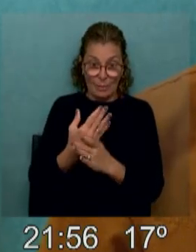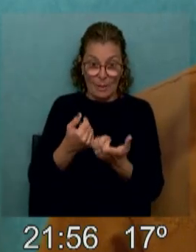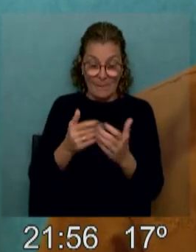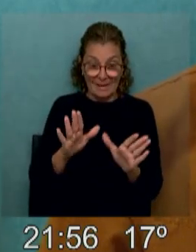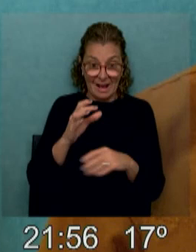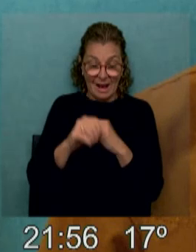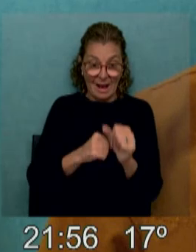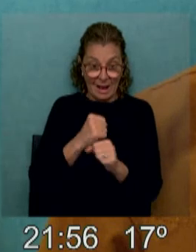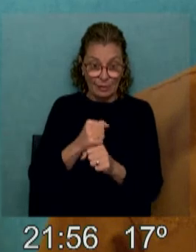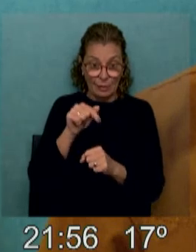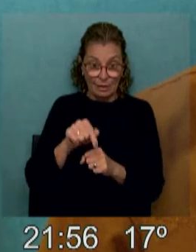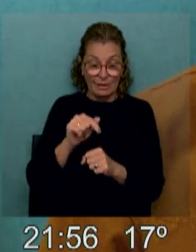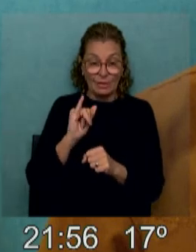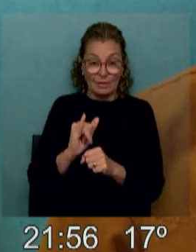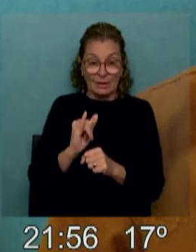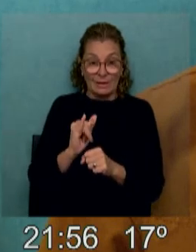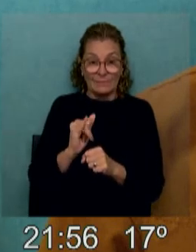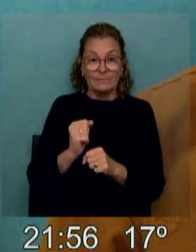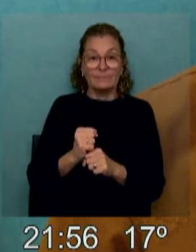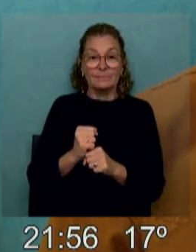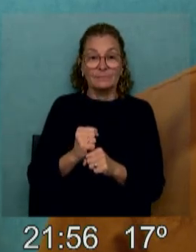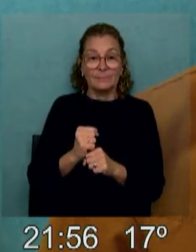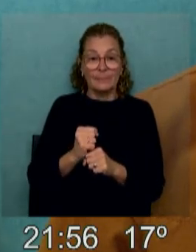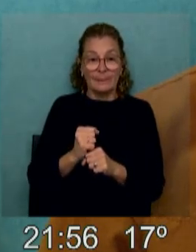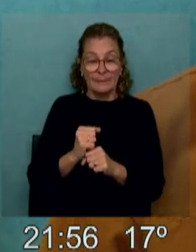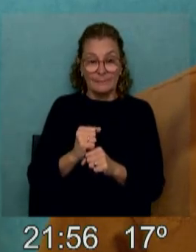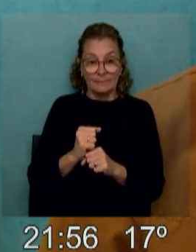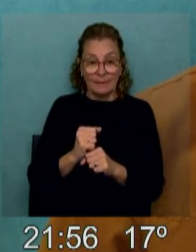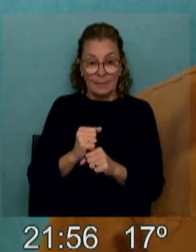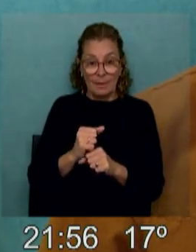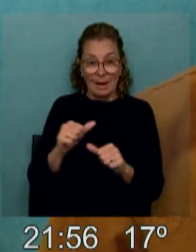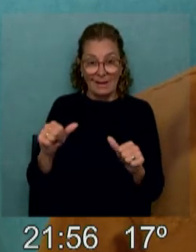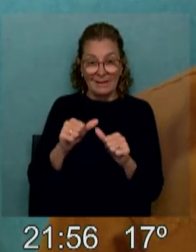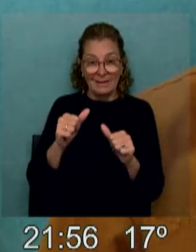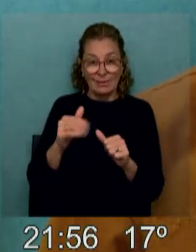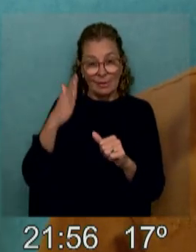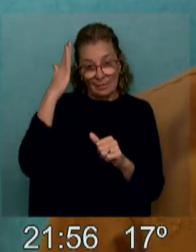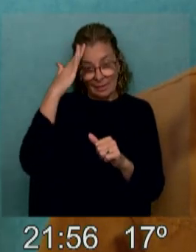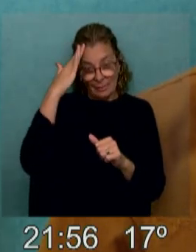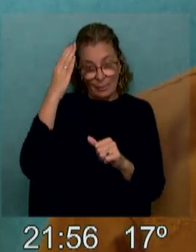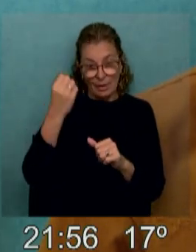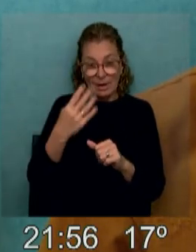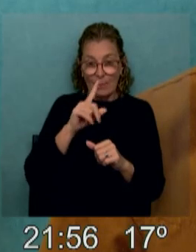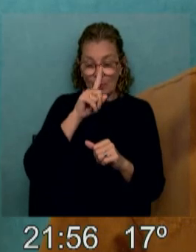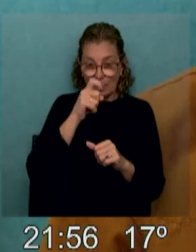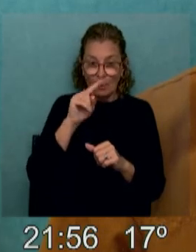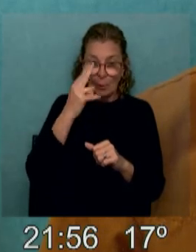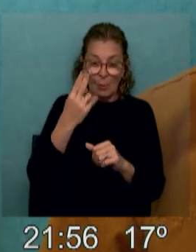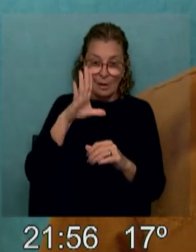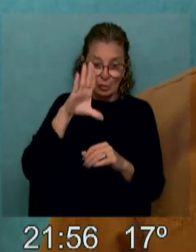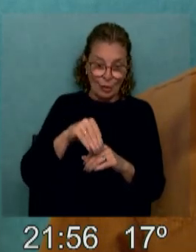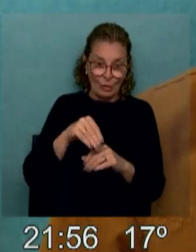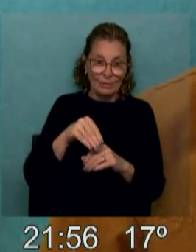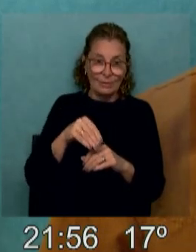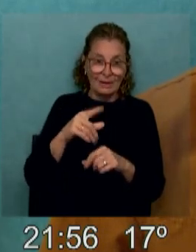año con este nuevo ser del que nos vamos a ir haciendo. Sabemos que en Montevideo, Uruguay, todo, se